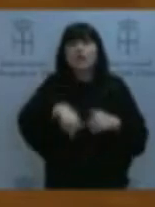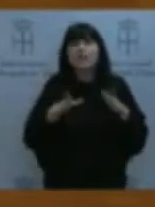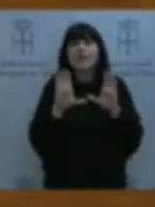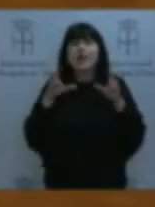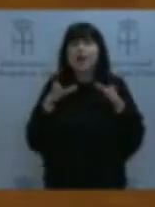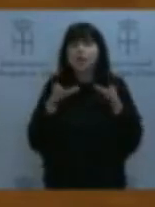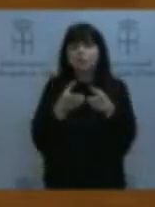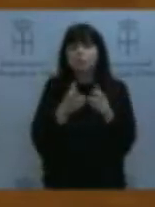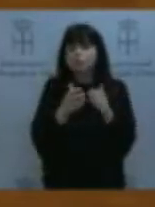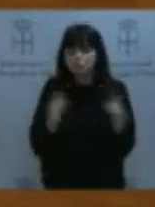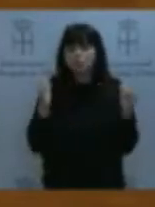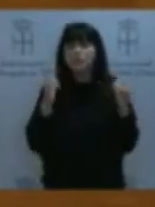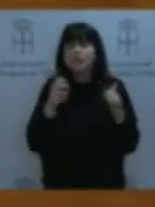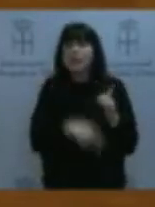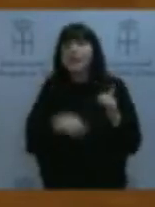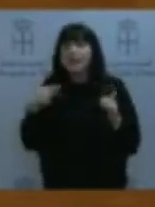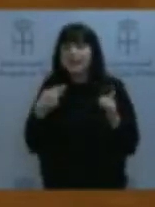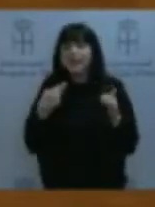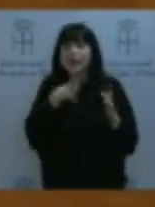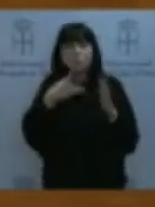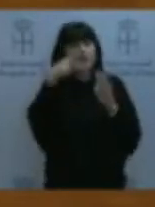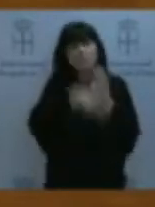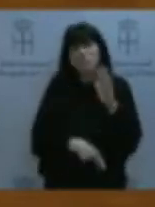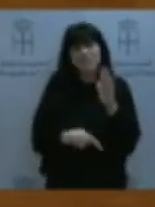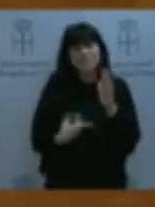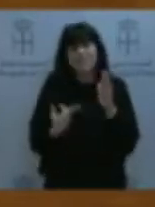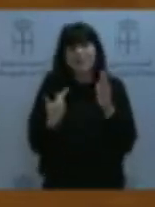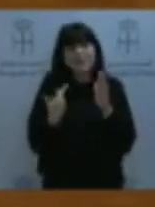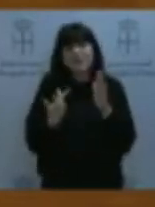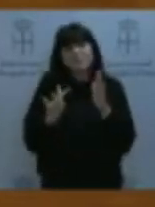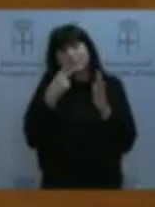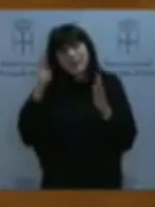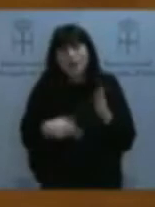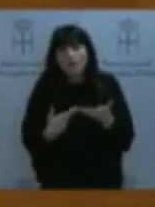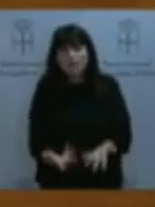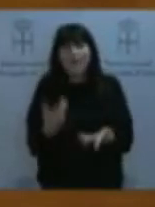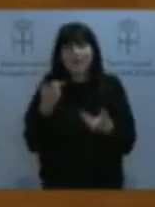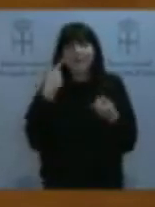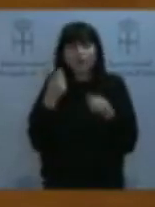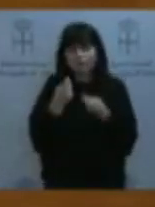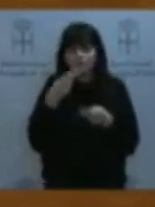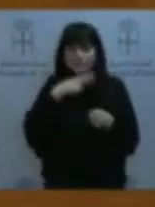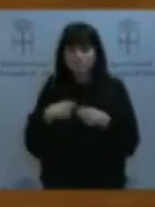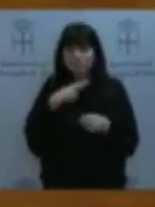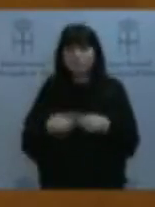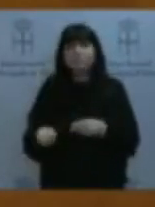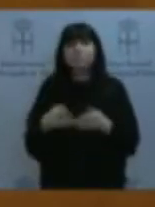normativas obsoletas y con inercias perniciosas de control político que en los tiempos que vivimos no se